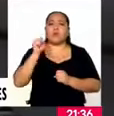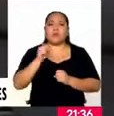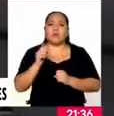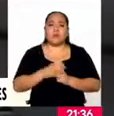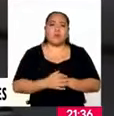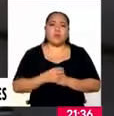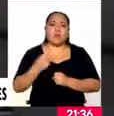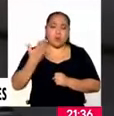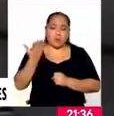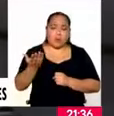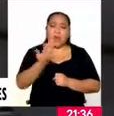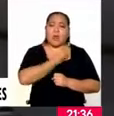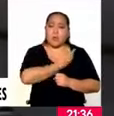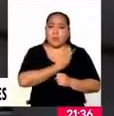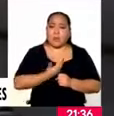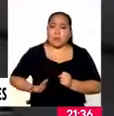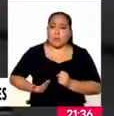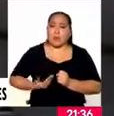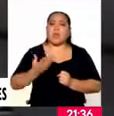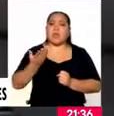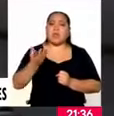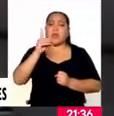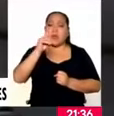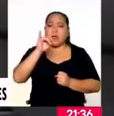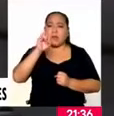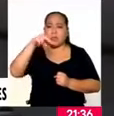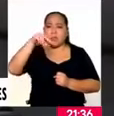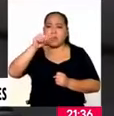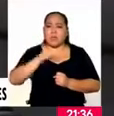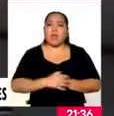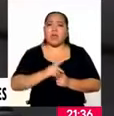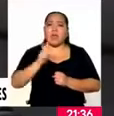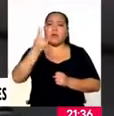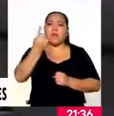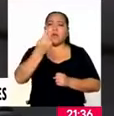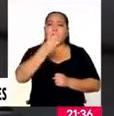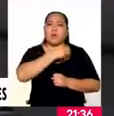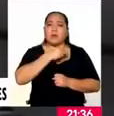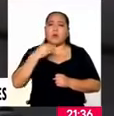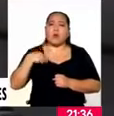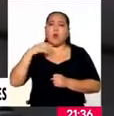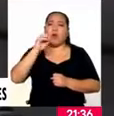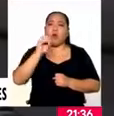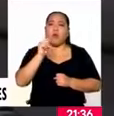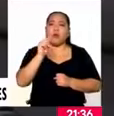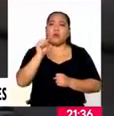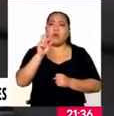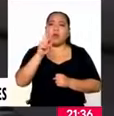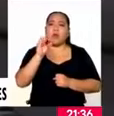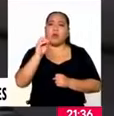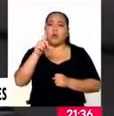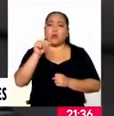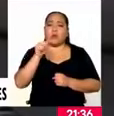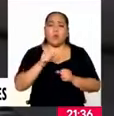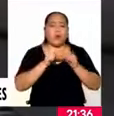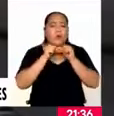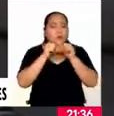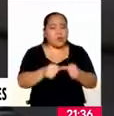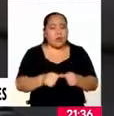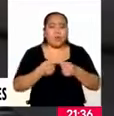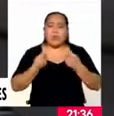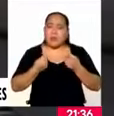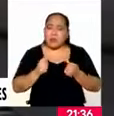nuestra señora Presidenta de la República, Dina Boluarte, y nuestro Premier, Alberto Otárola, vamos a continuar e insistiremos siempre